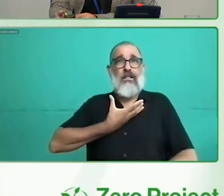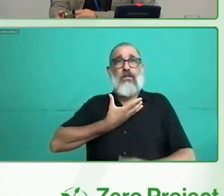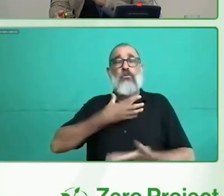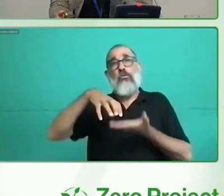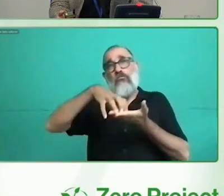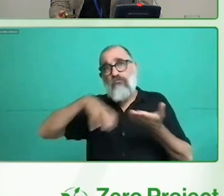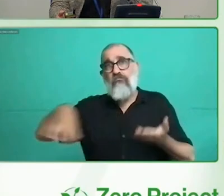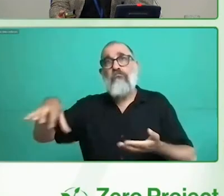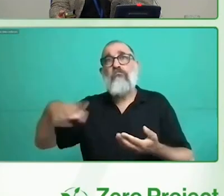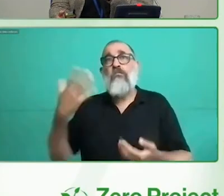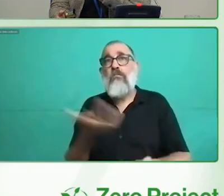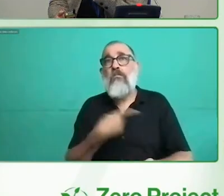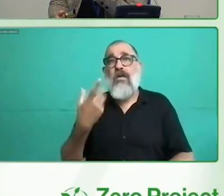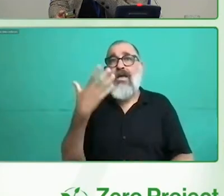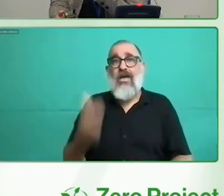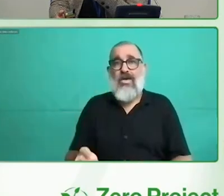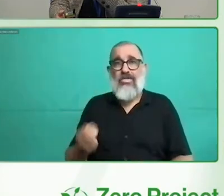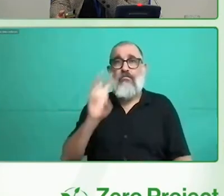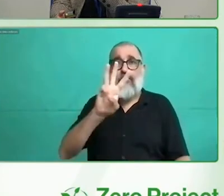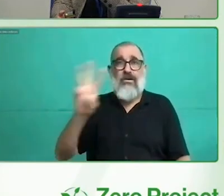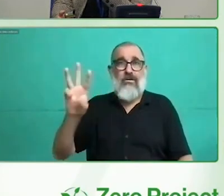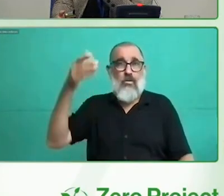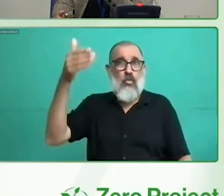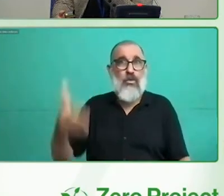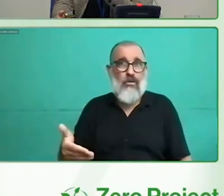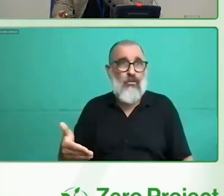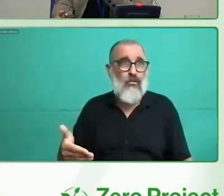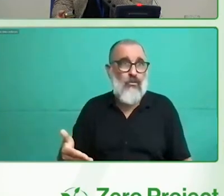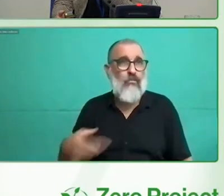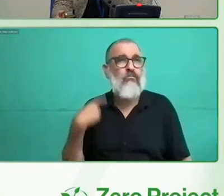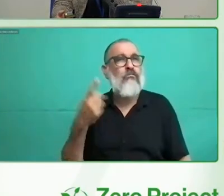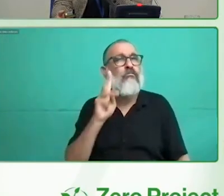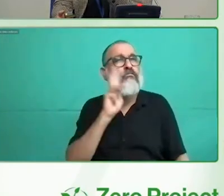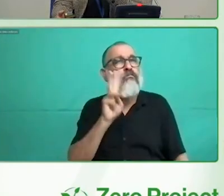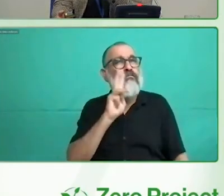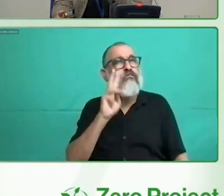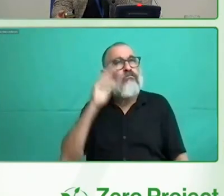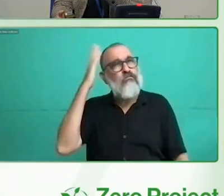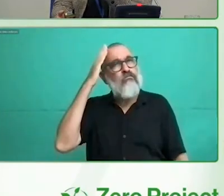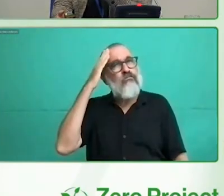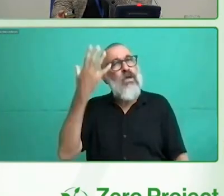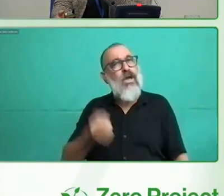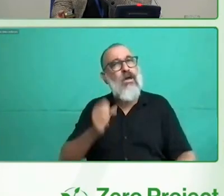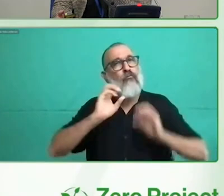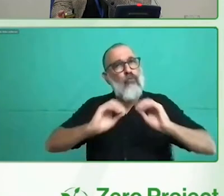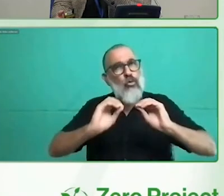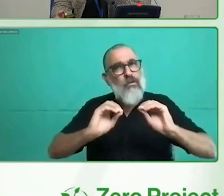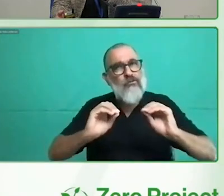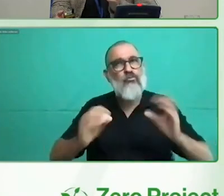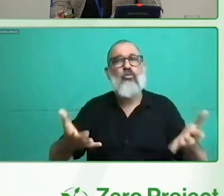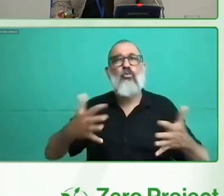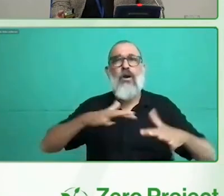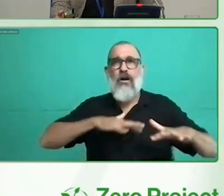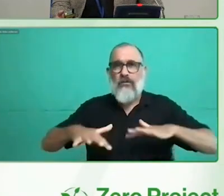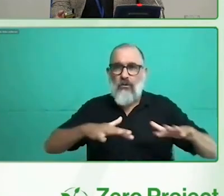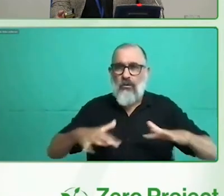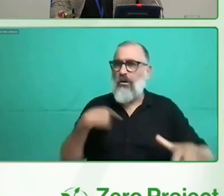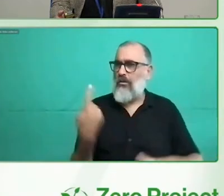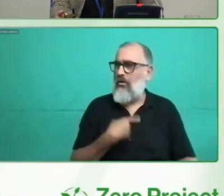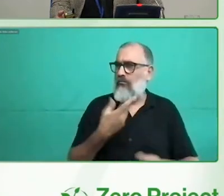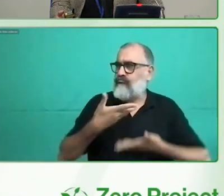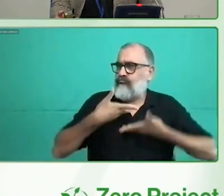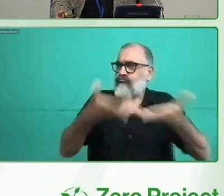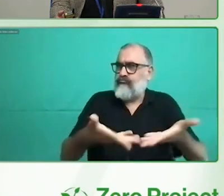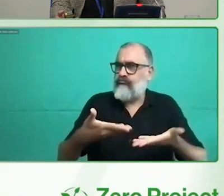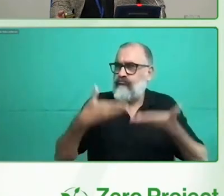Y ya dando un pequeño paso más allá, hace unos años, en 2018, lanzamos un proyecto